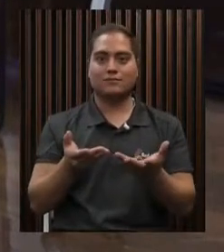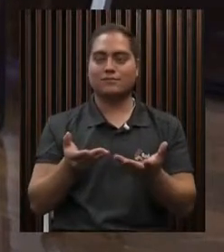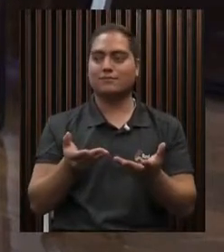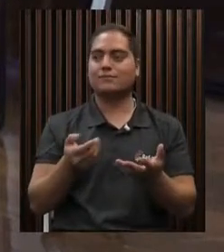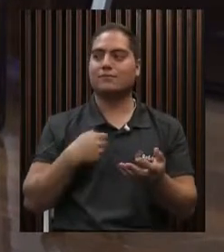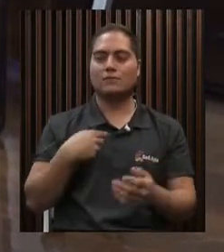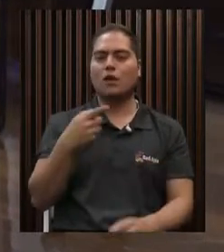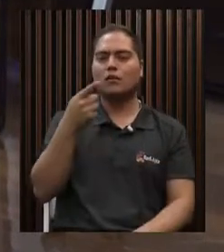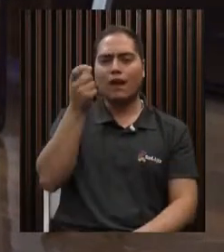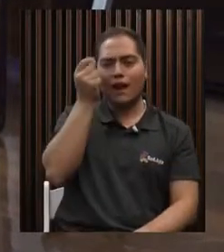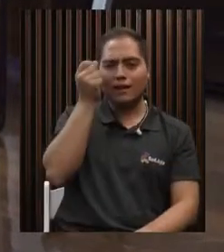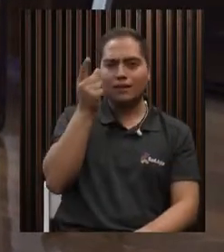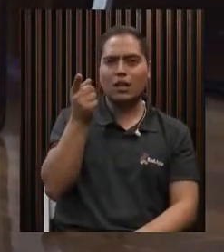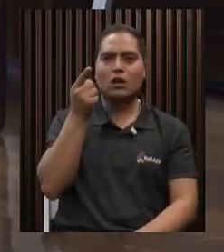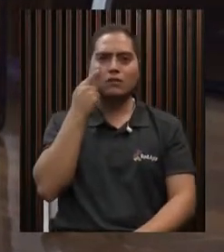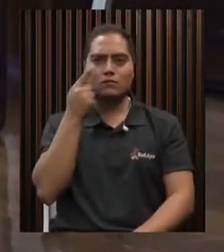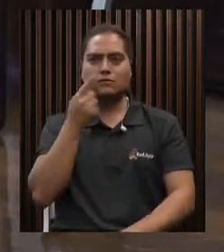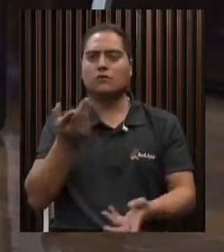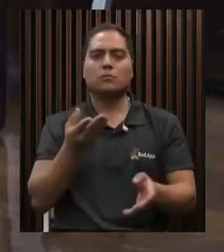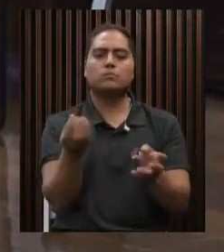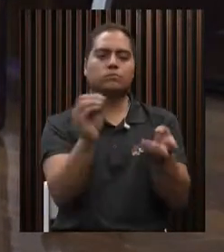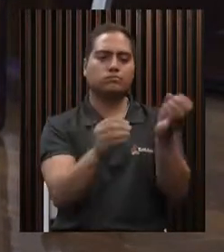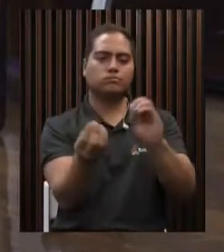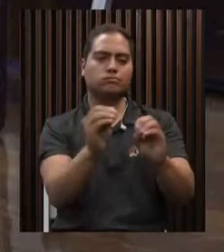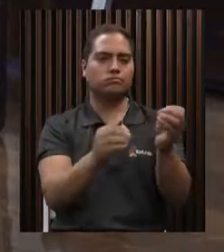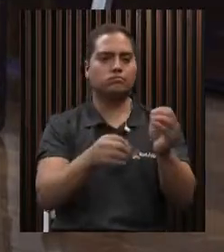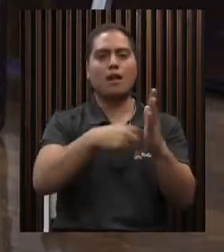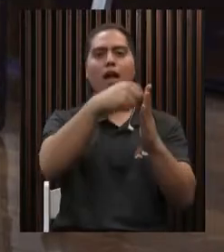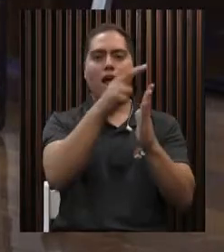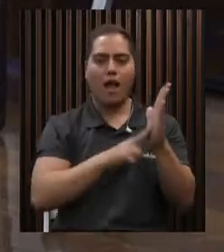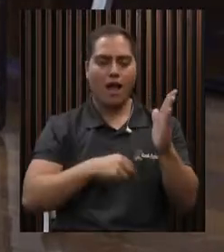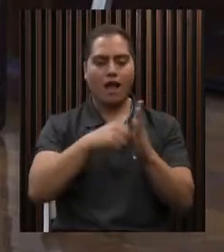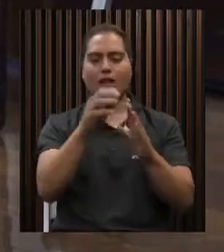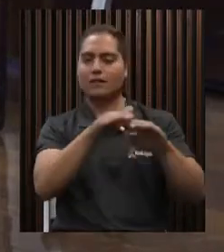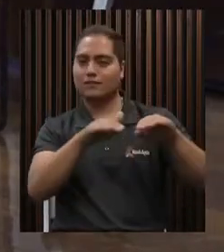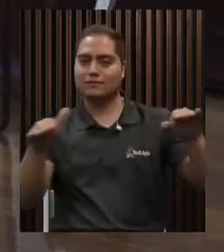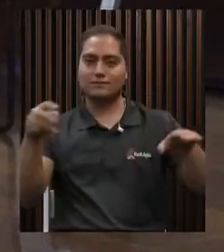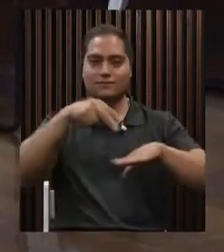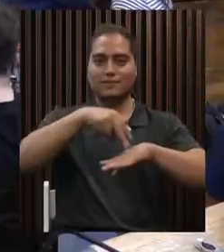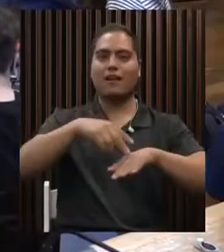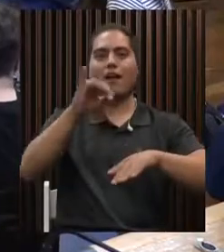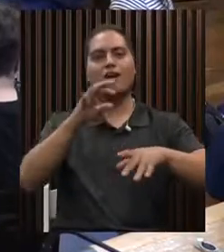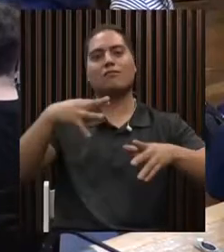cómo producir artes escénicas en forma más inclusiva.